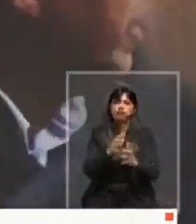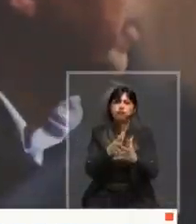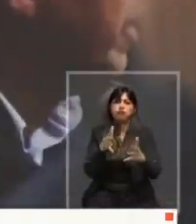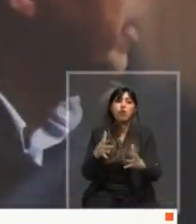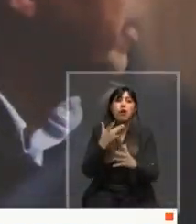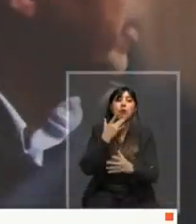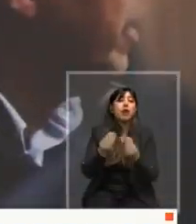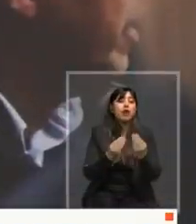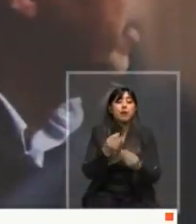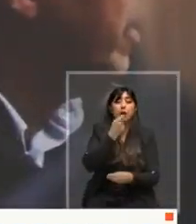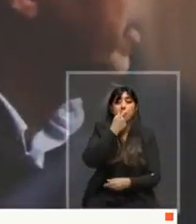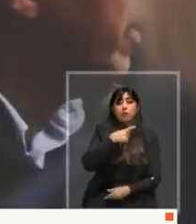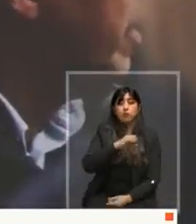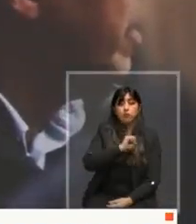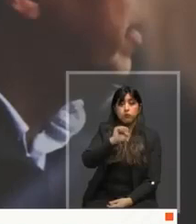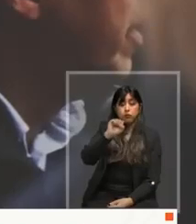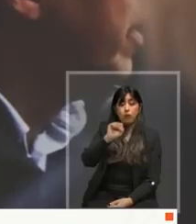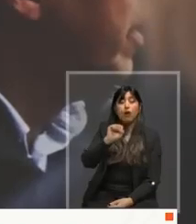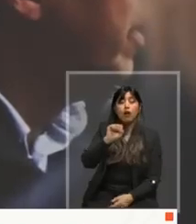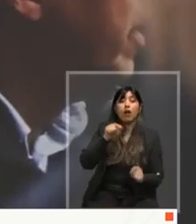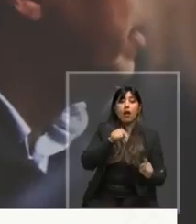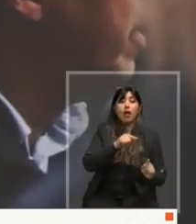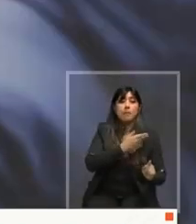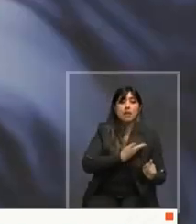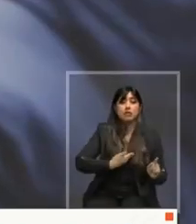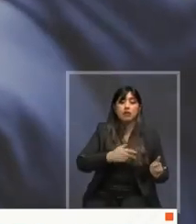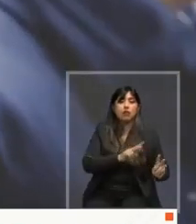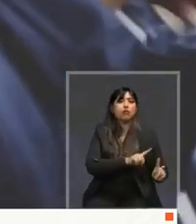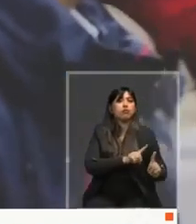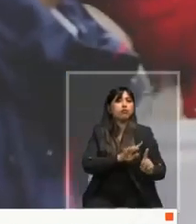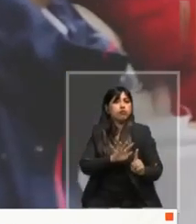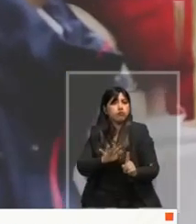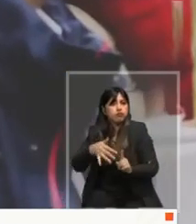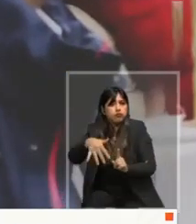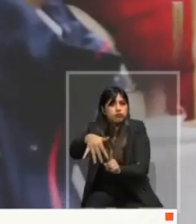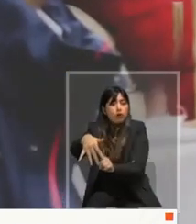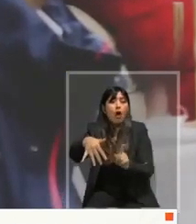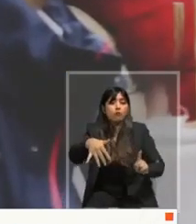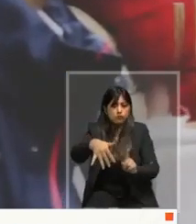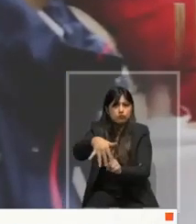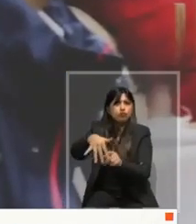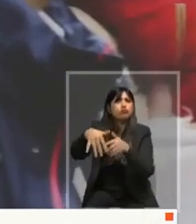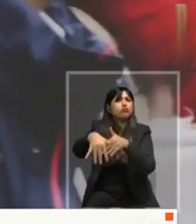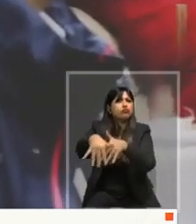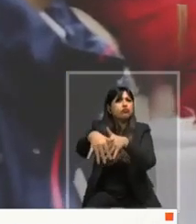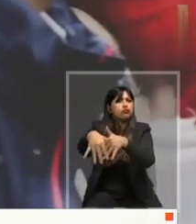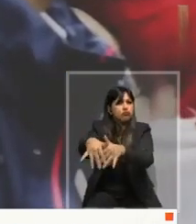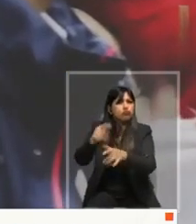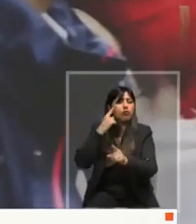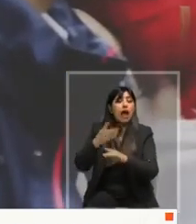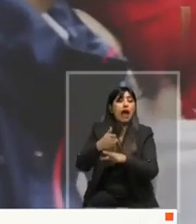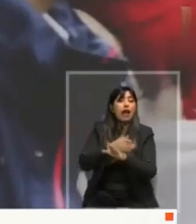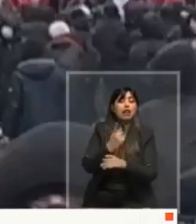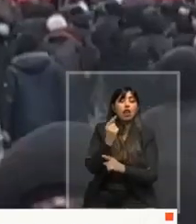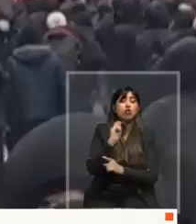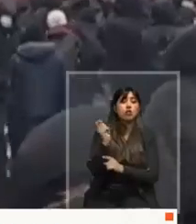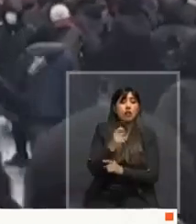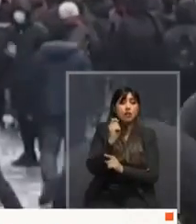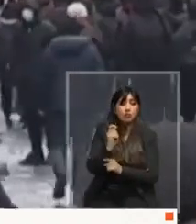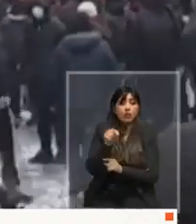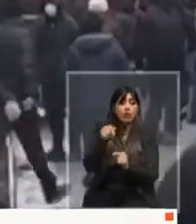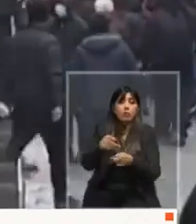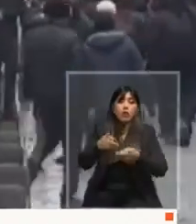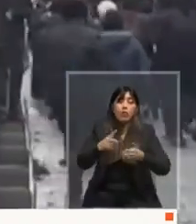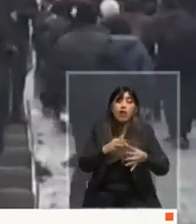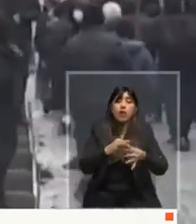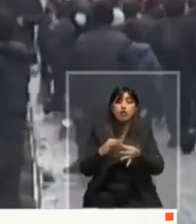del presidente Gabriel Boric en un tramo de la tradicional romería de agrupaciones de derechos humanos previa al 11 de septiembre, esta fue